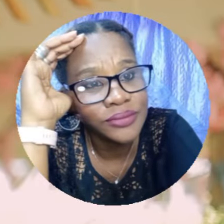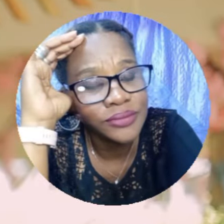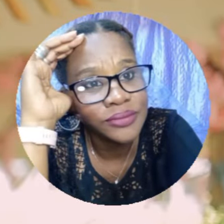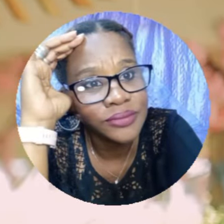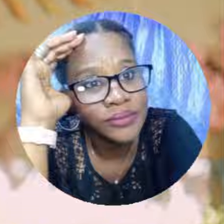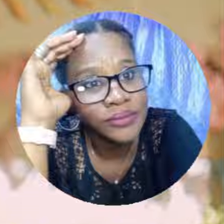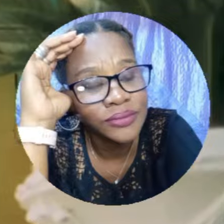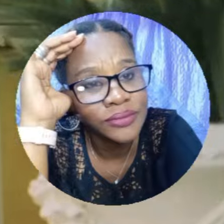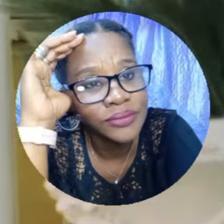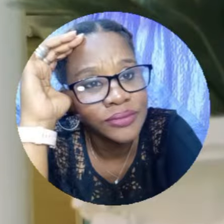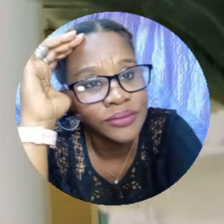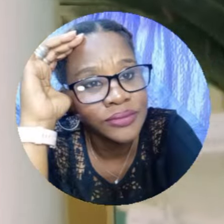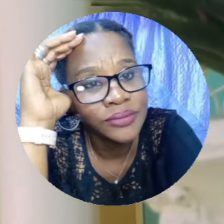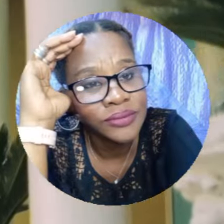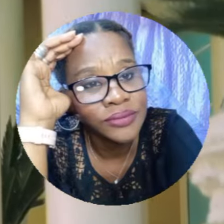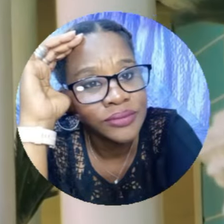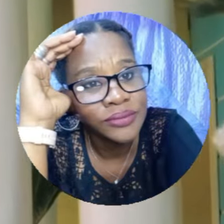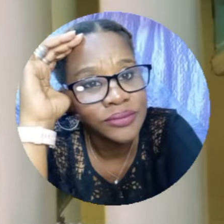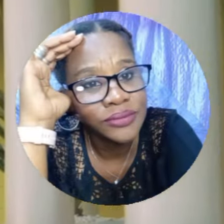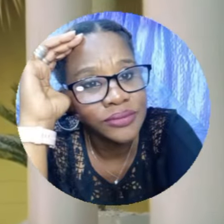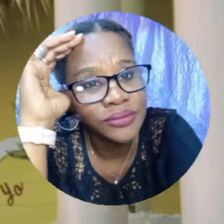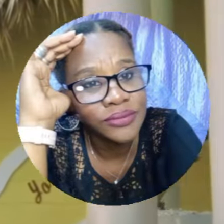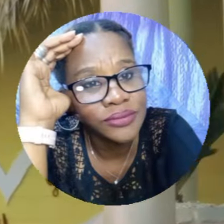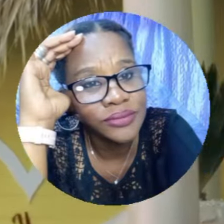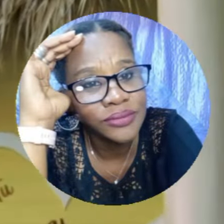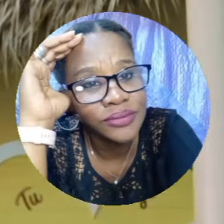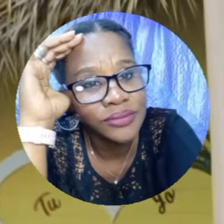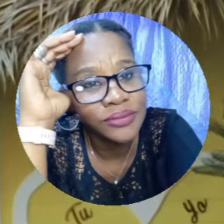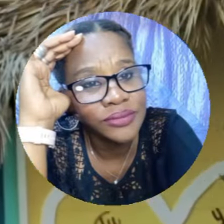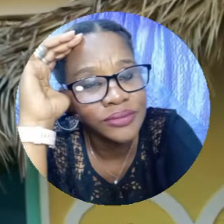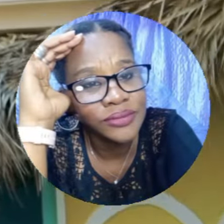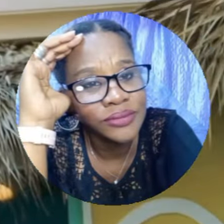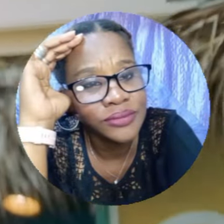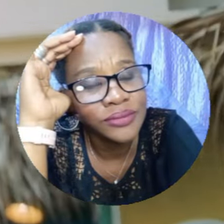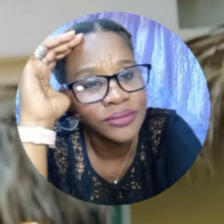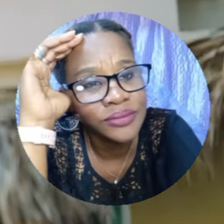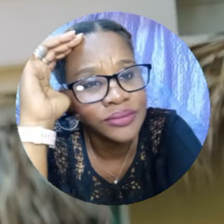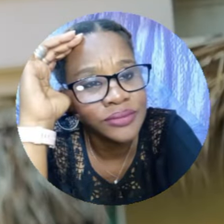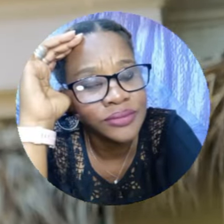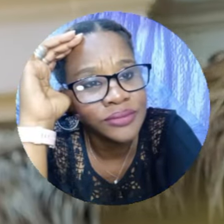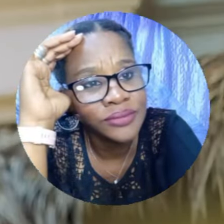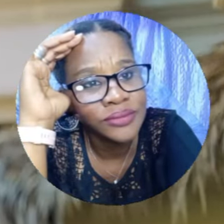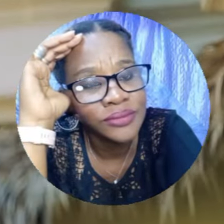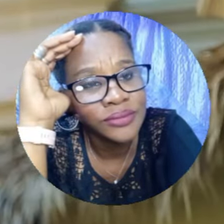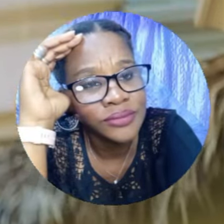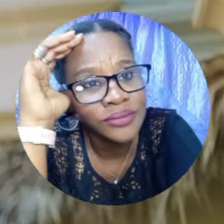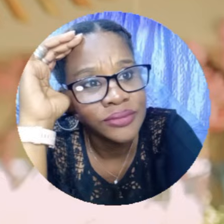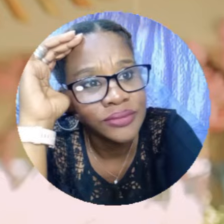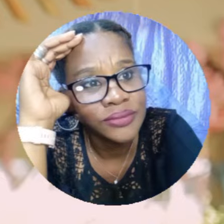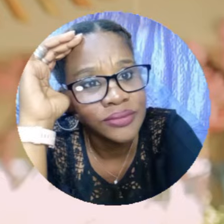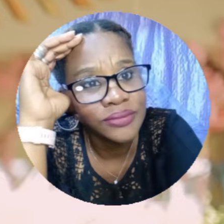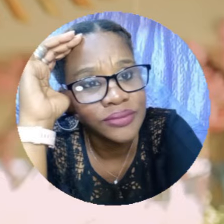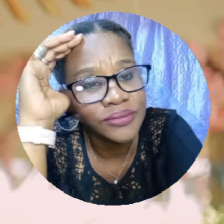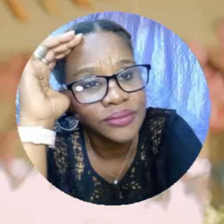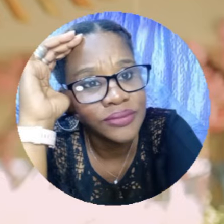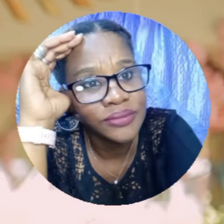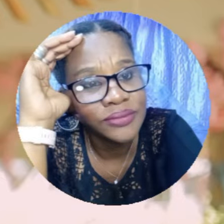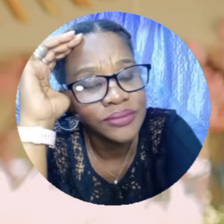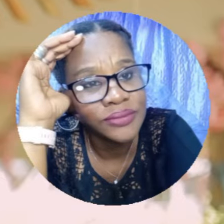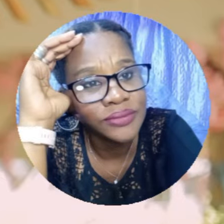tostada, tuvimos un boom tan grande de personas. La gente iba y preguntaba, las mismas personas, los mismos turistas